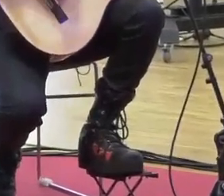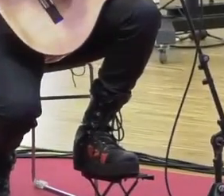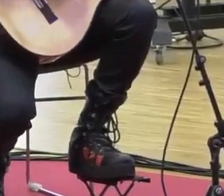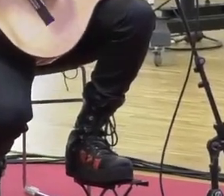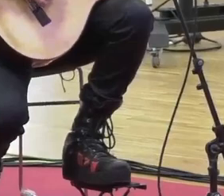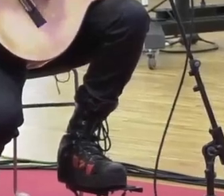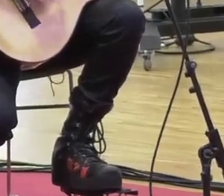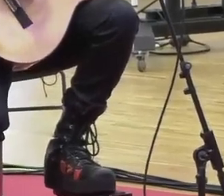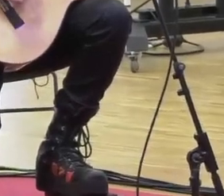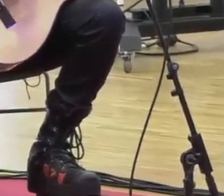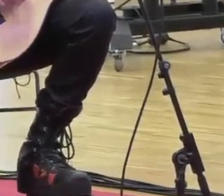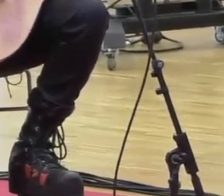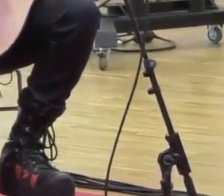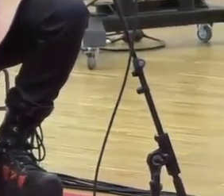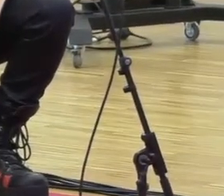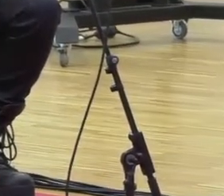i